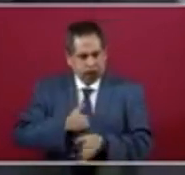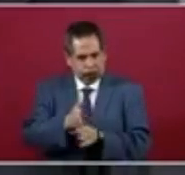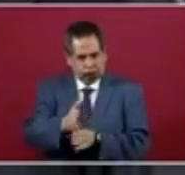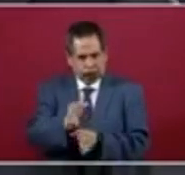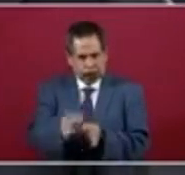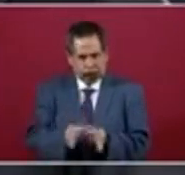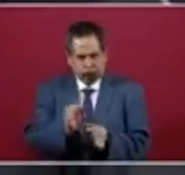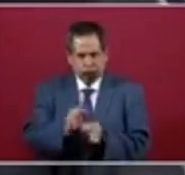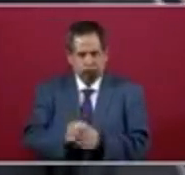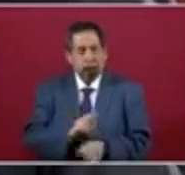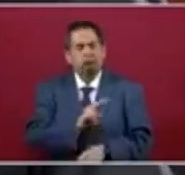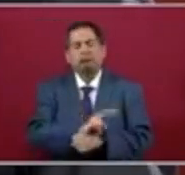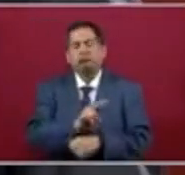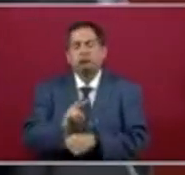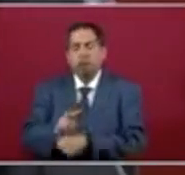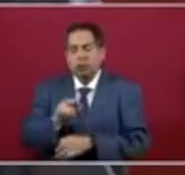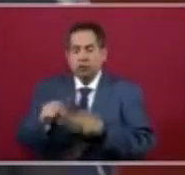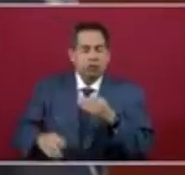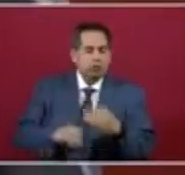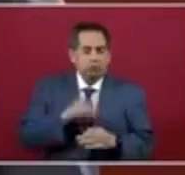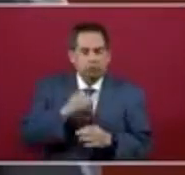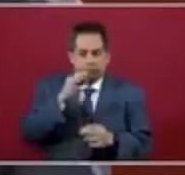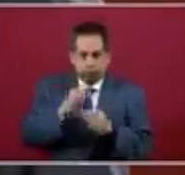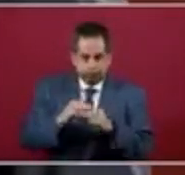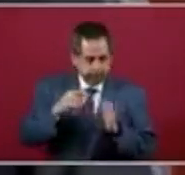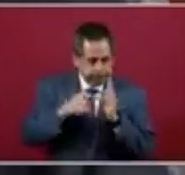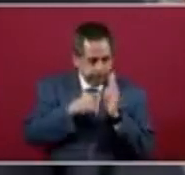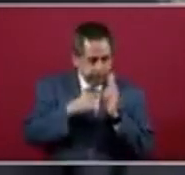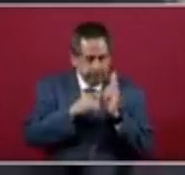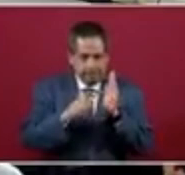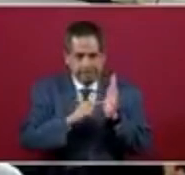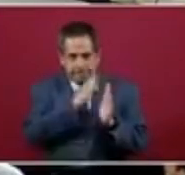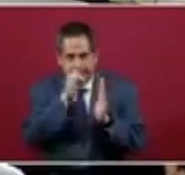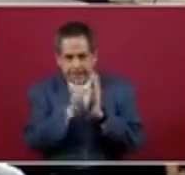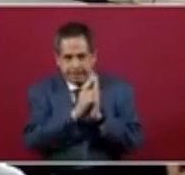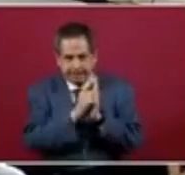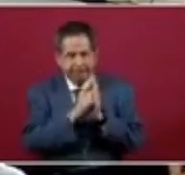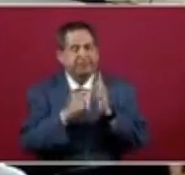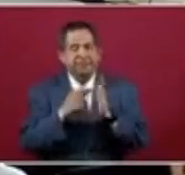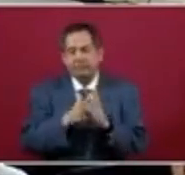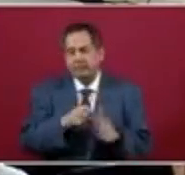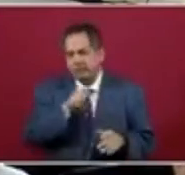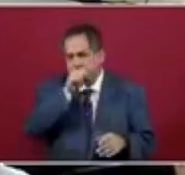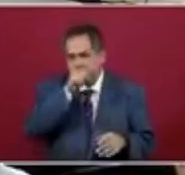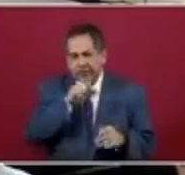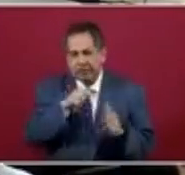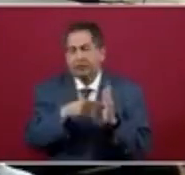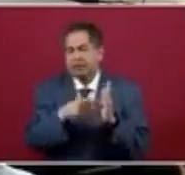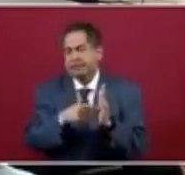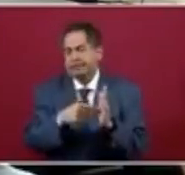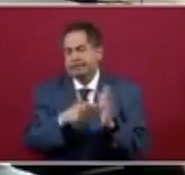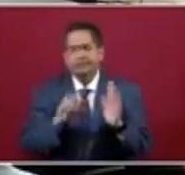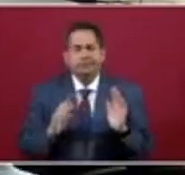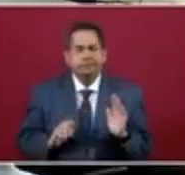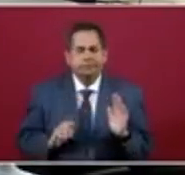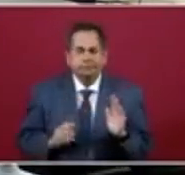que vela por la aplicación de las leyes y